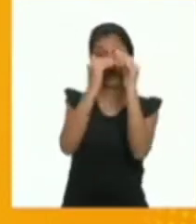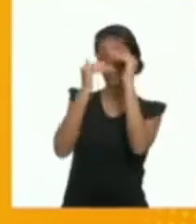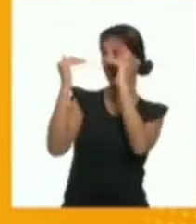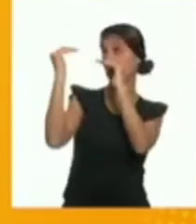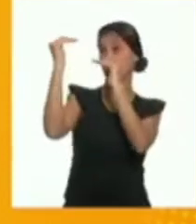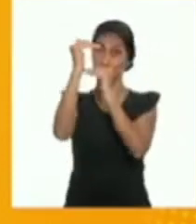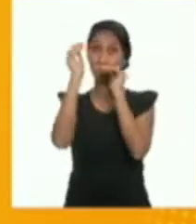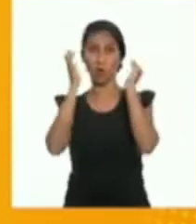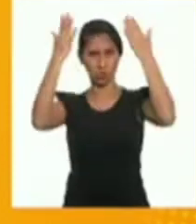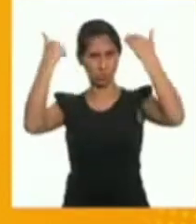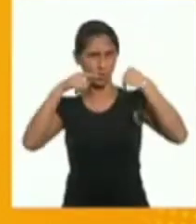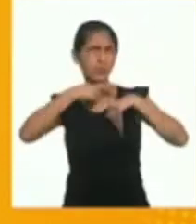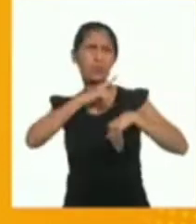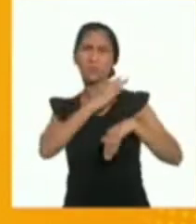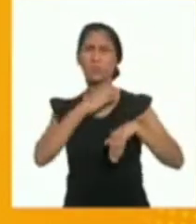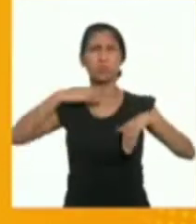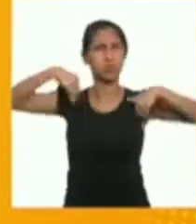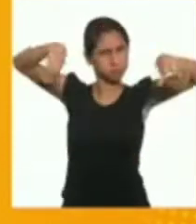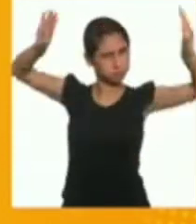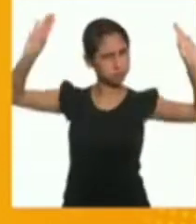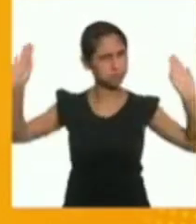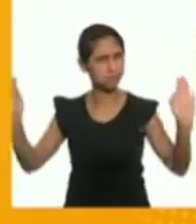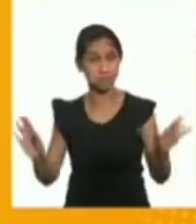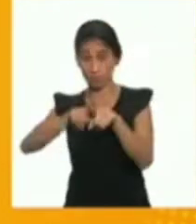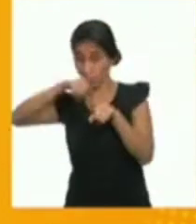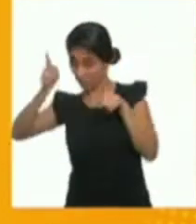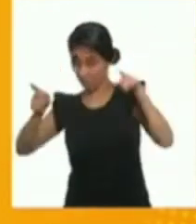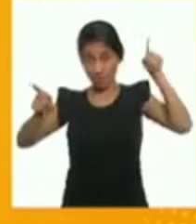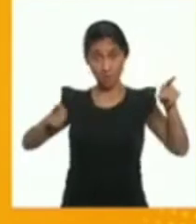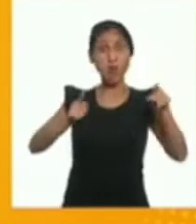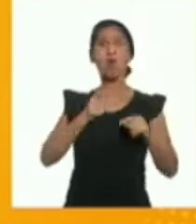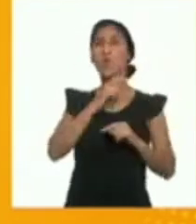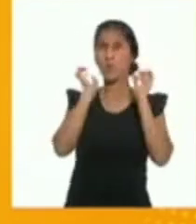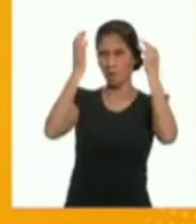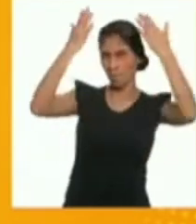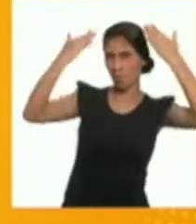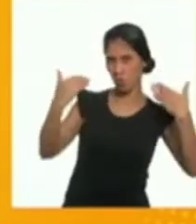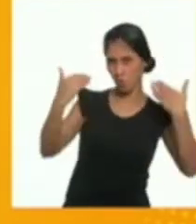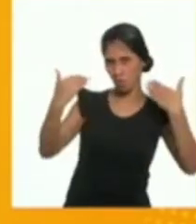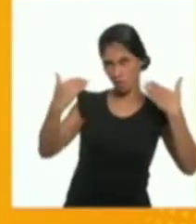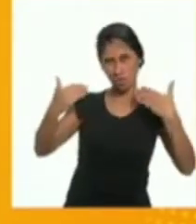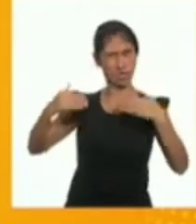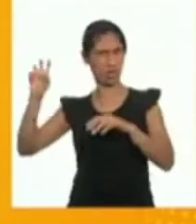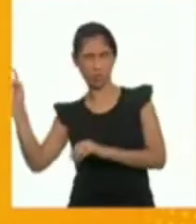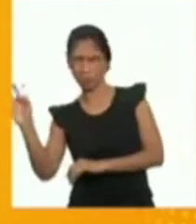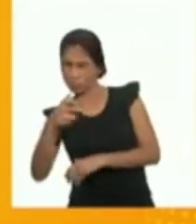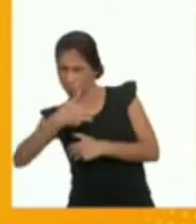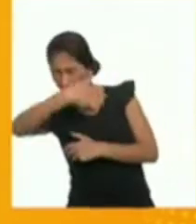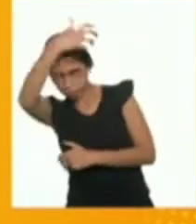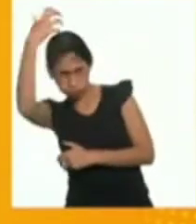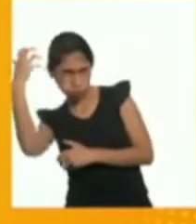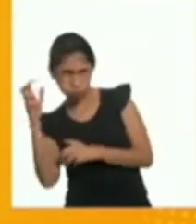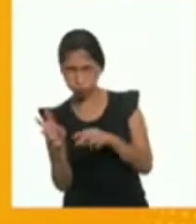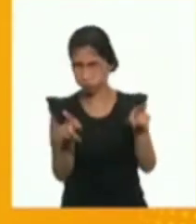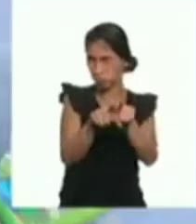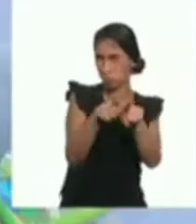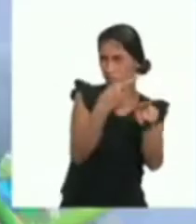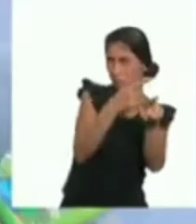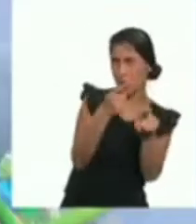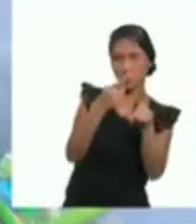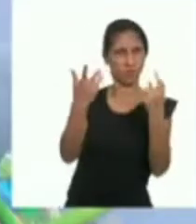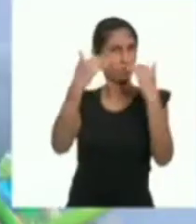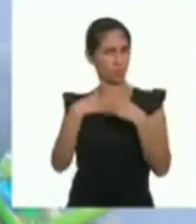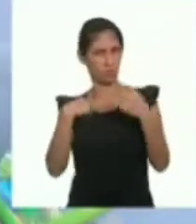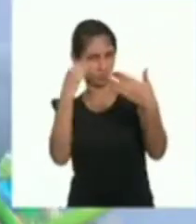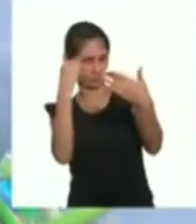mujer cóndor y los costados una mujer puma y una mujer serpiente, completando así la trilogía andina. No pensaba